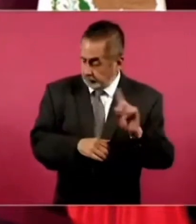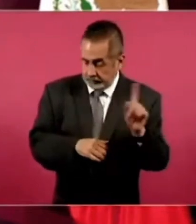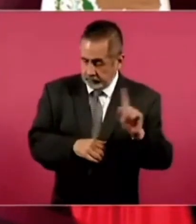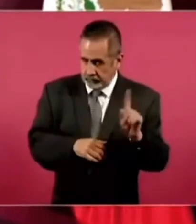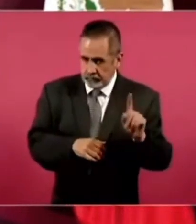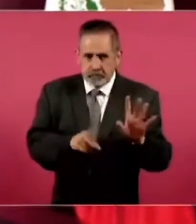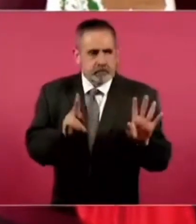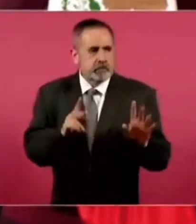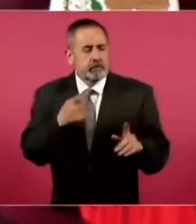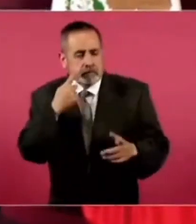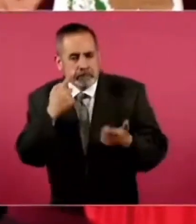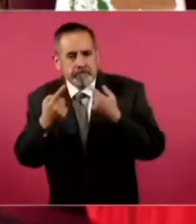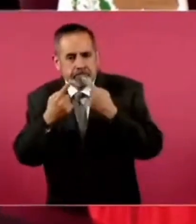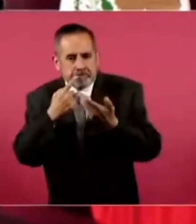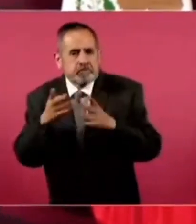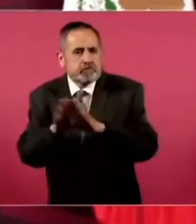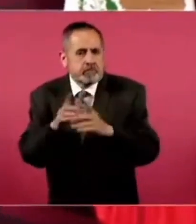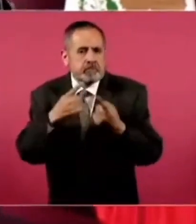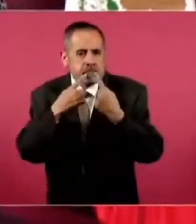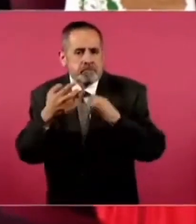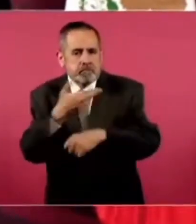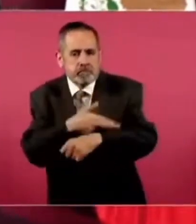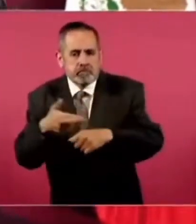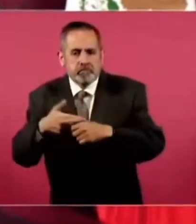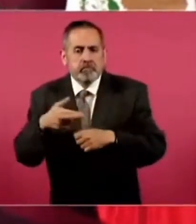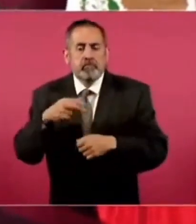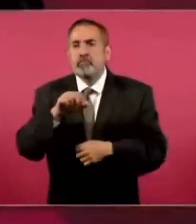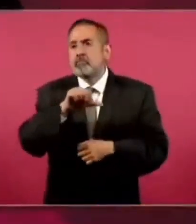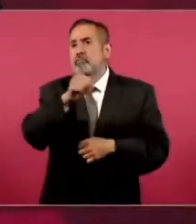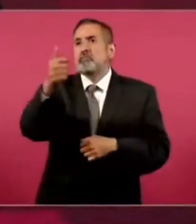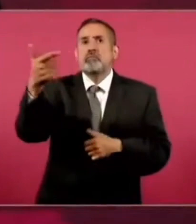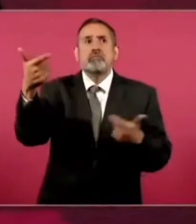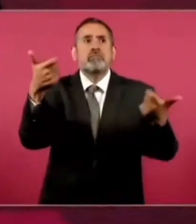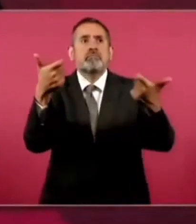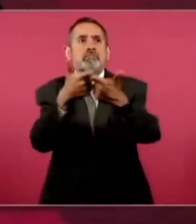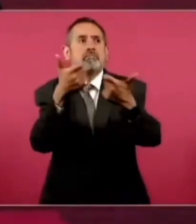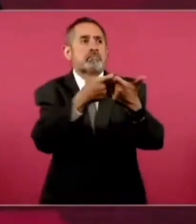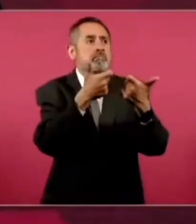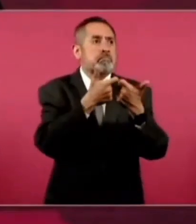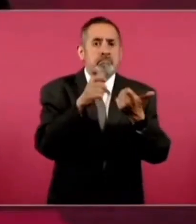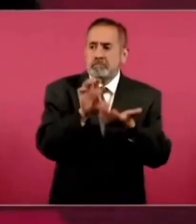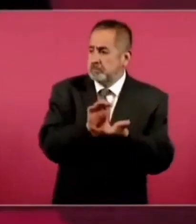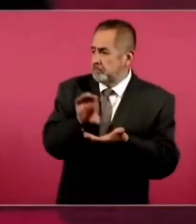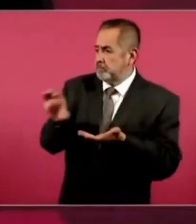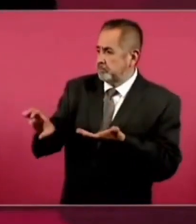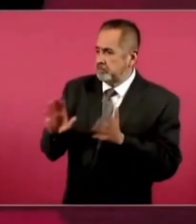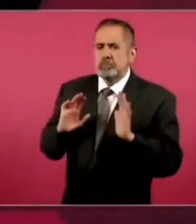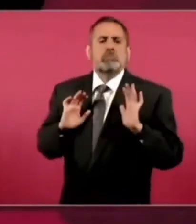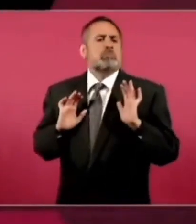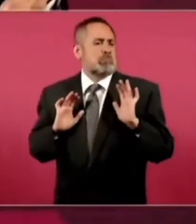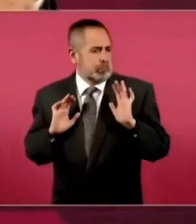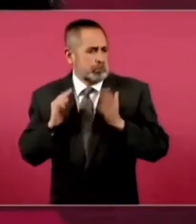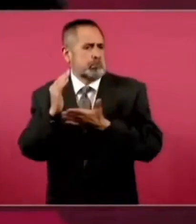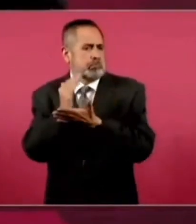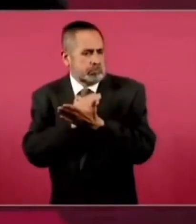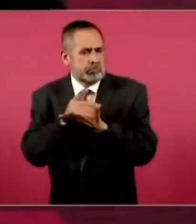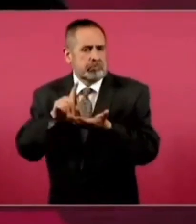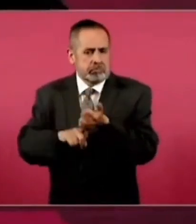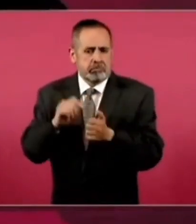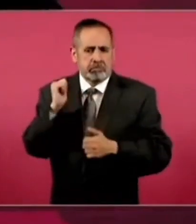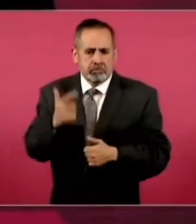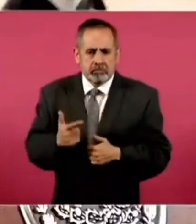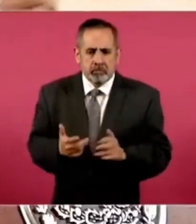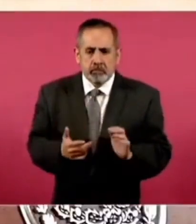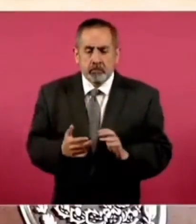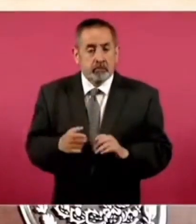Pero sí se puede a nuevos inversionistas que garanticen